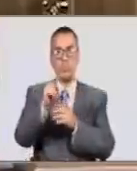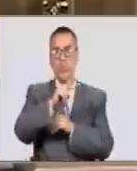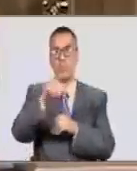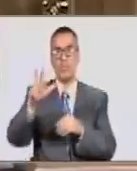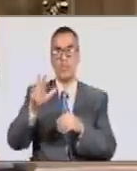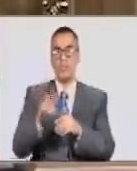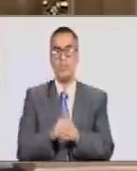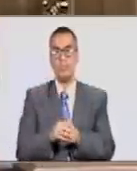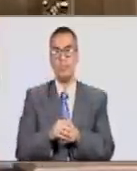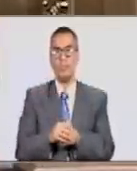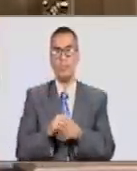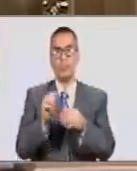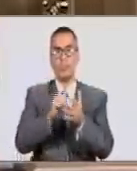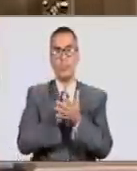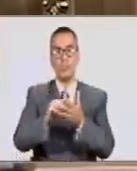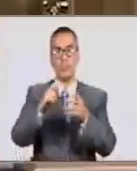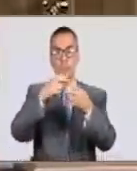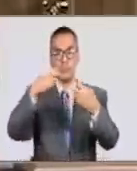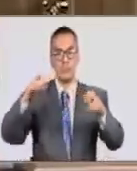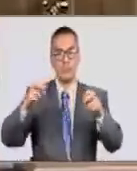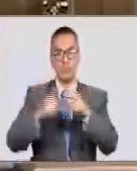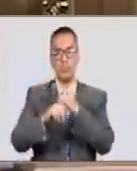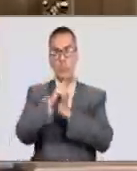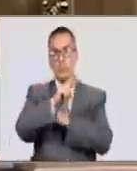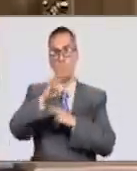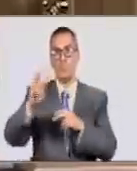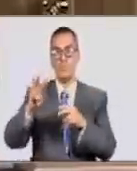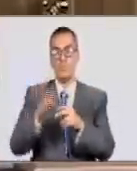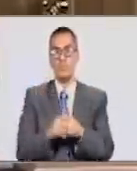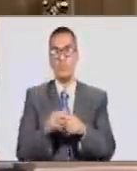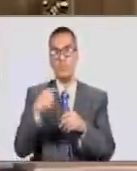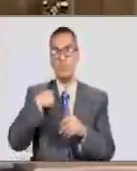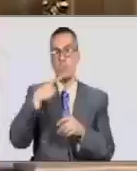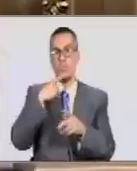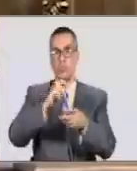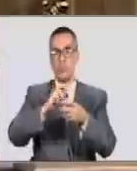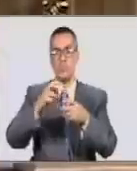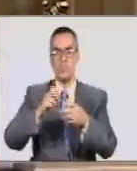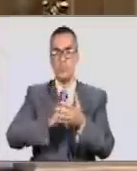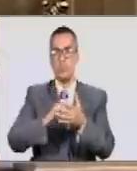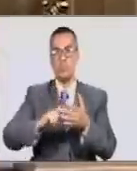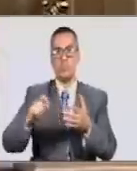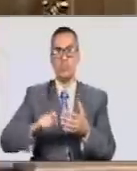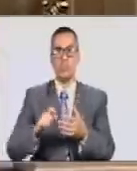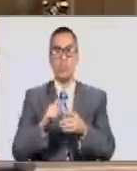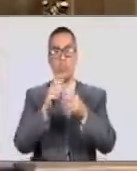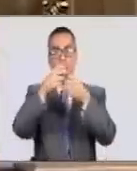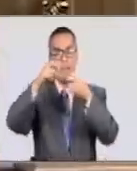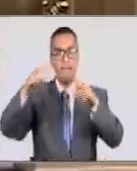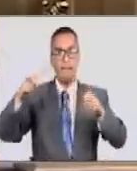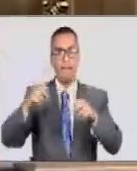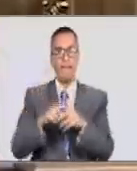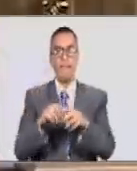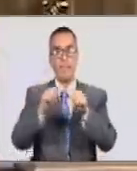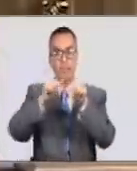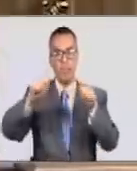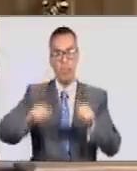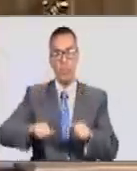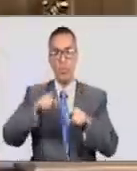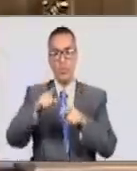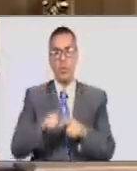23, que pasa a ser el epígrafe del artículo 24, el cual queda redactado en los siguientes términos. Epígrafe, sistema